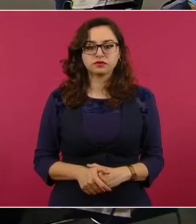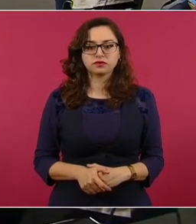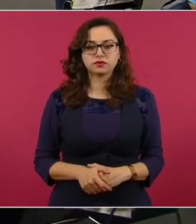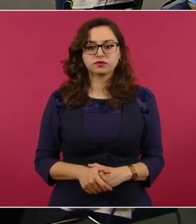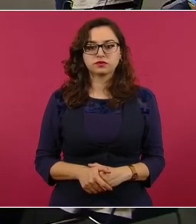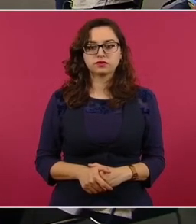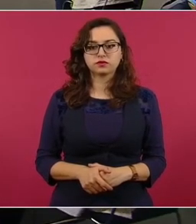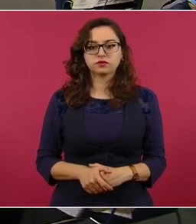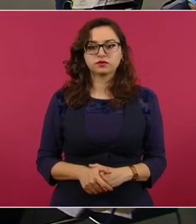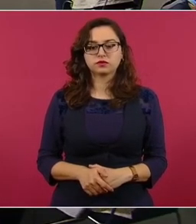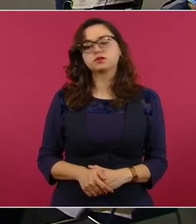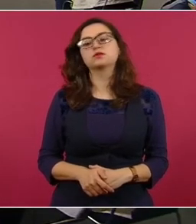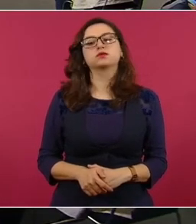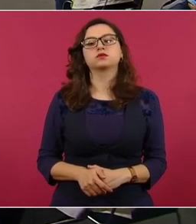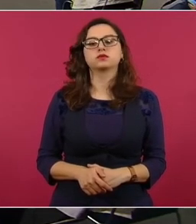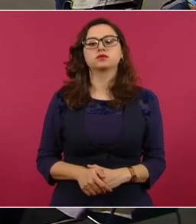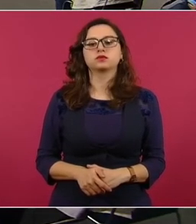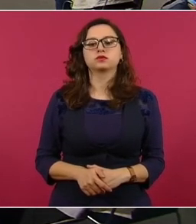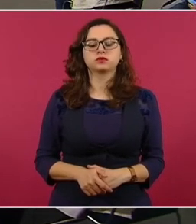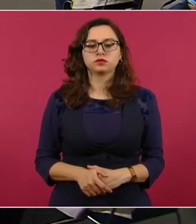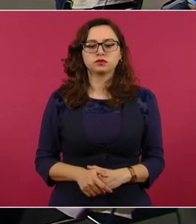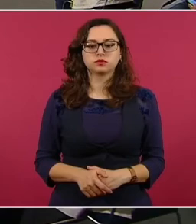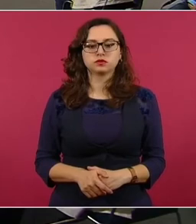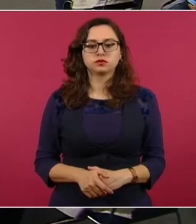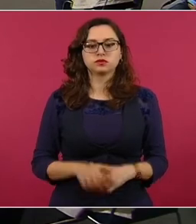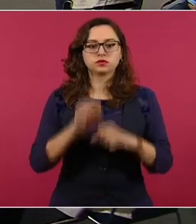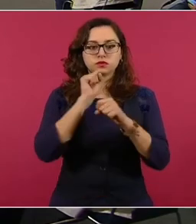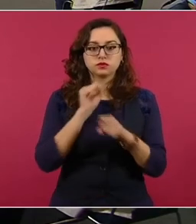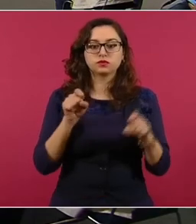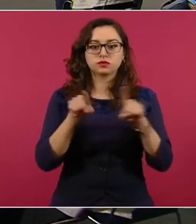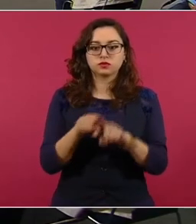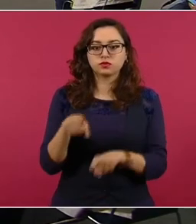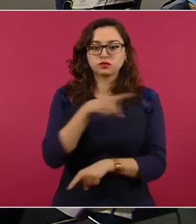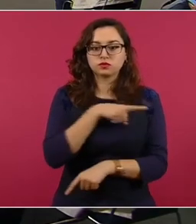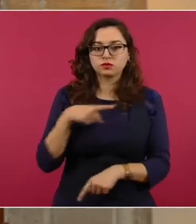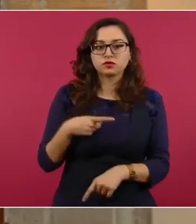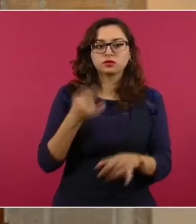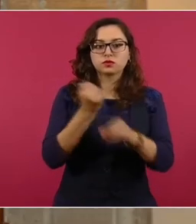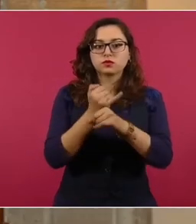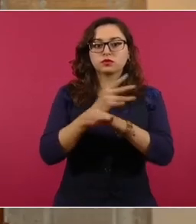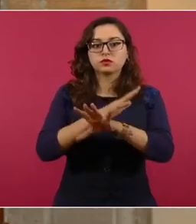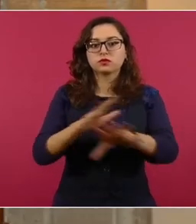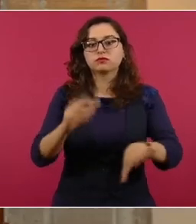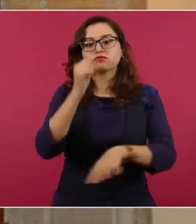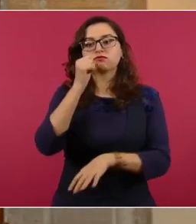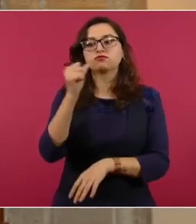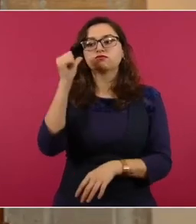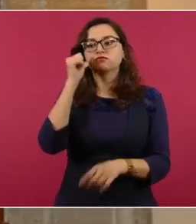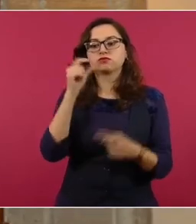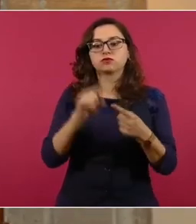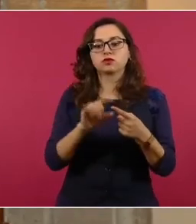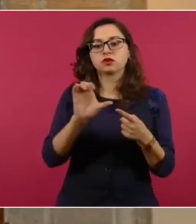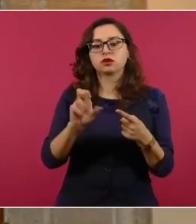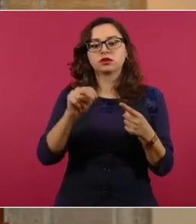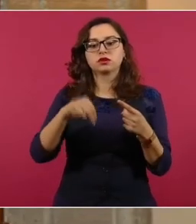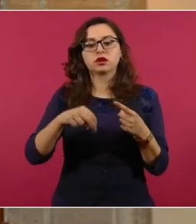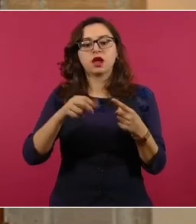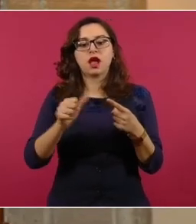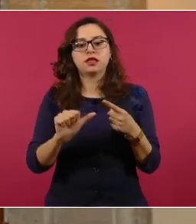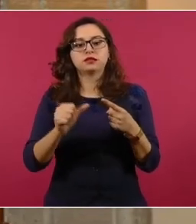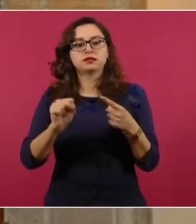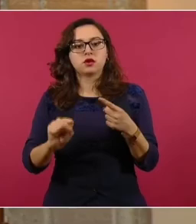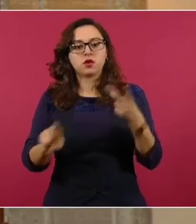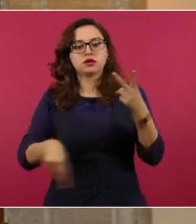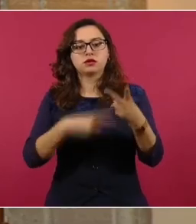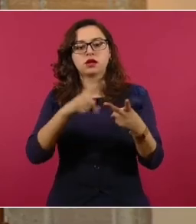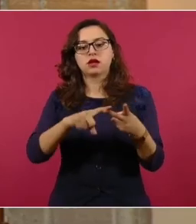Informar que el día de ayer la Coordinación Nacional Antisecuestros y el Centro Nacional de Inteligencia, en colaboración